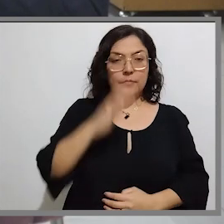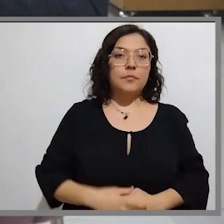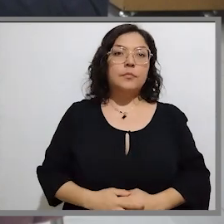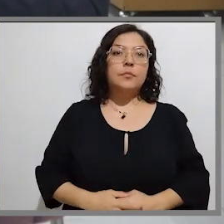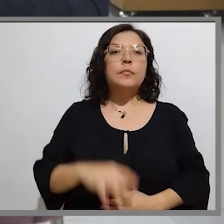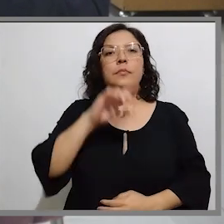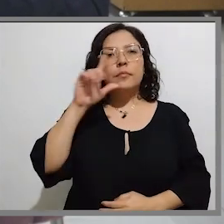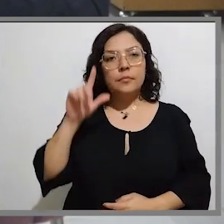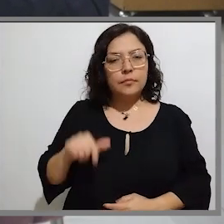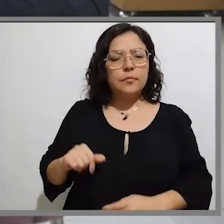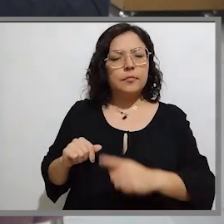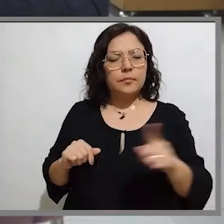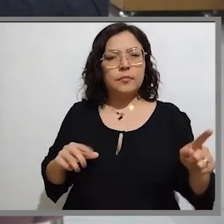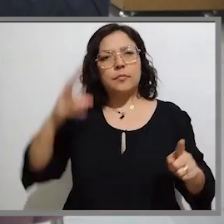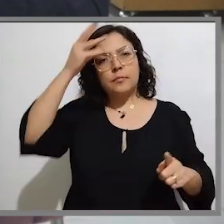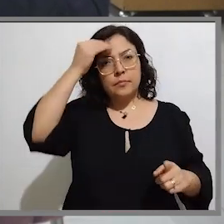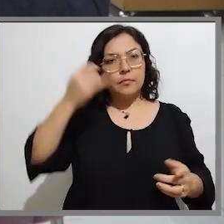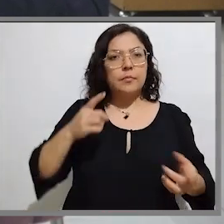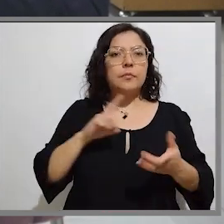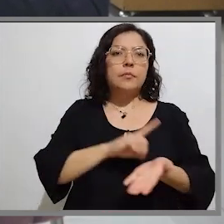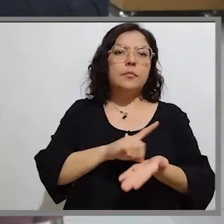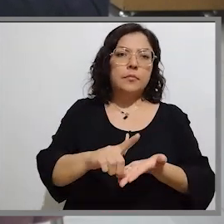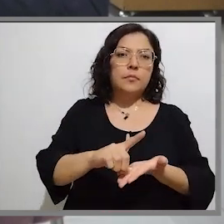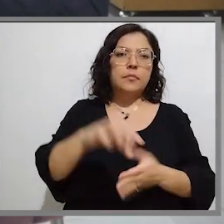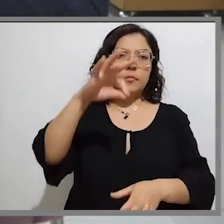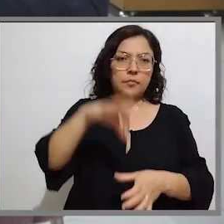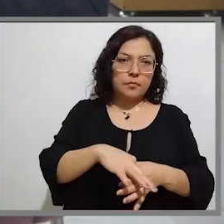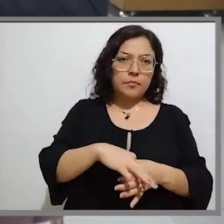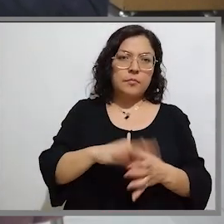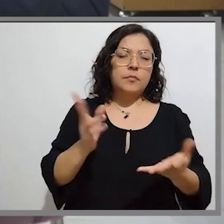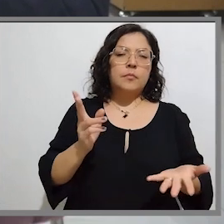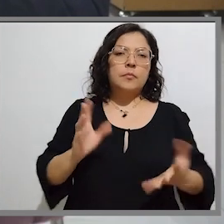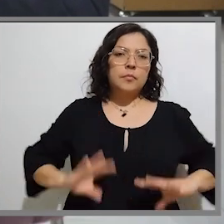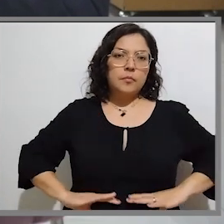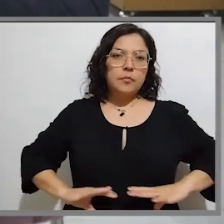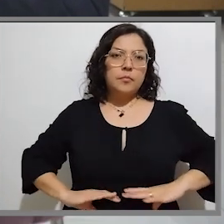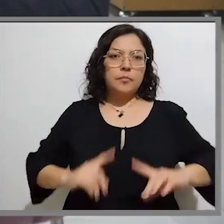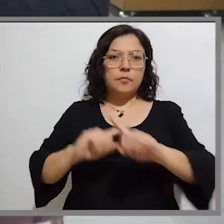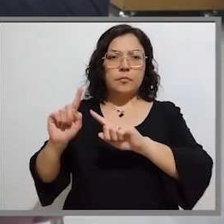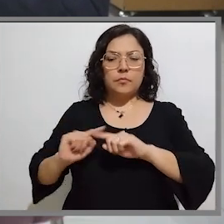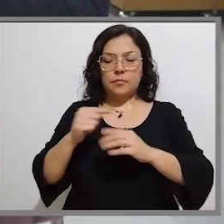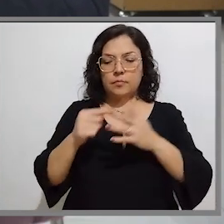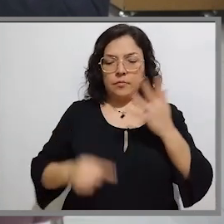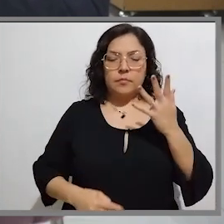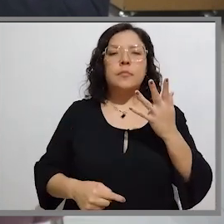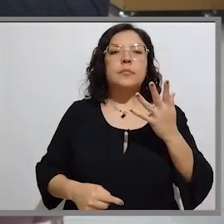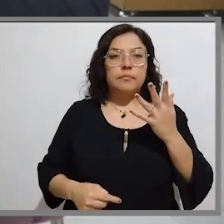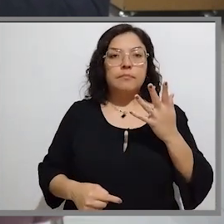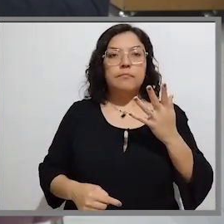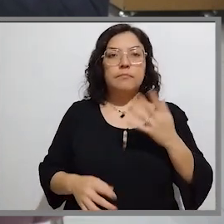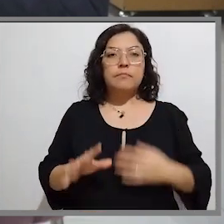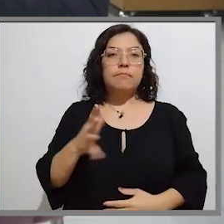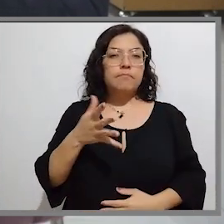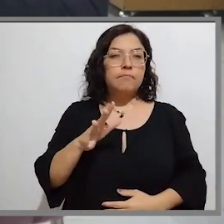poder ejercer su derecho al voto para identificar valores, principios con la urna electrónica, permitió